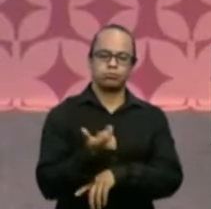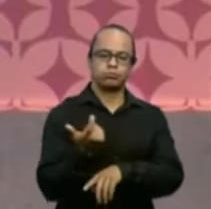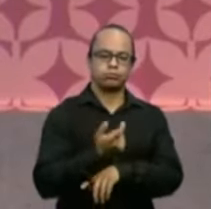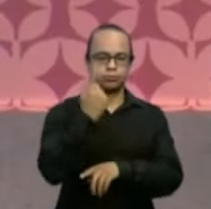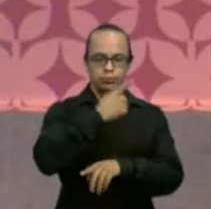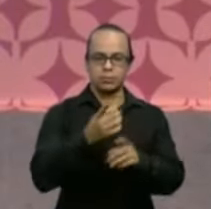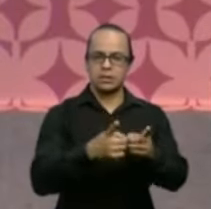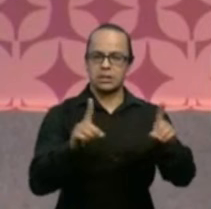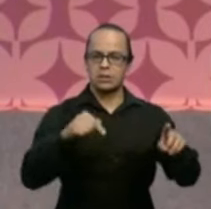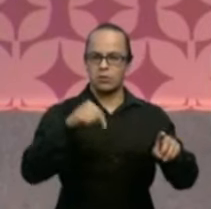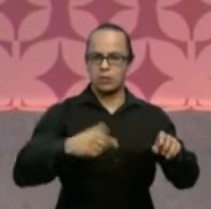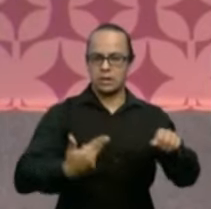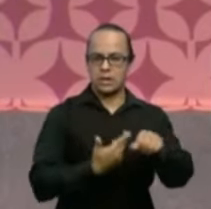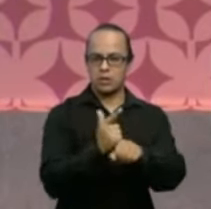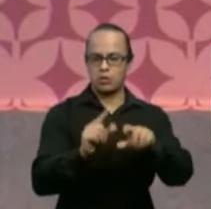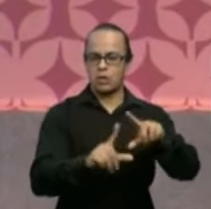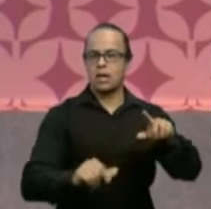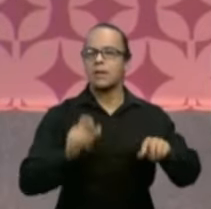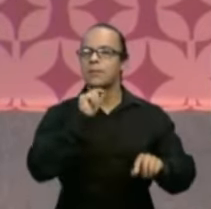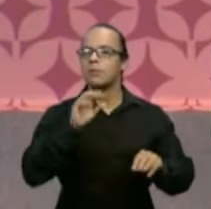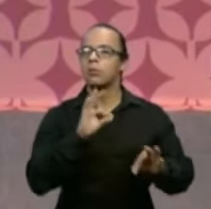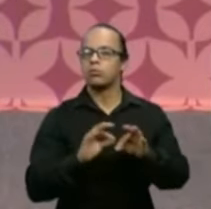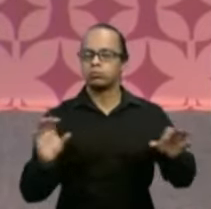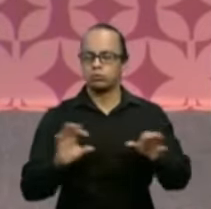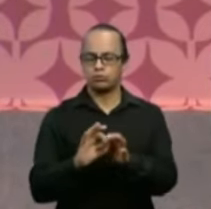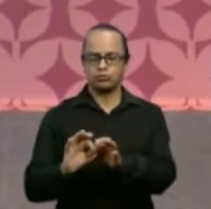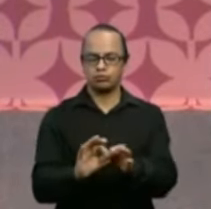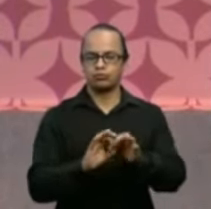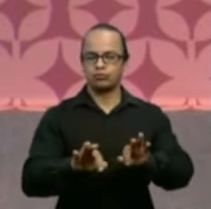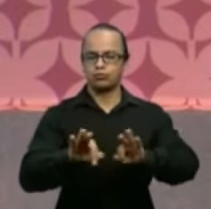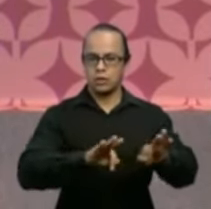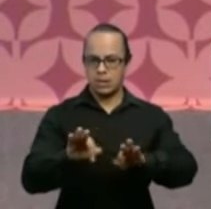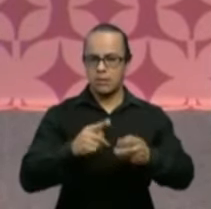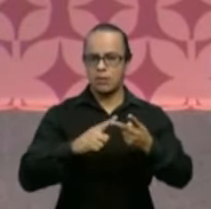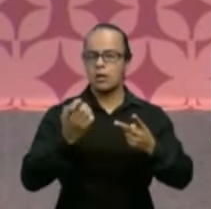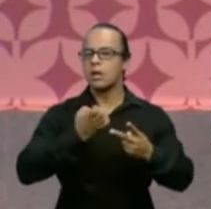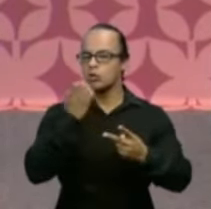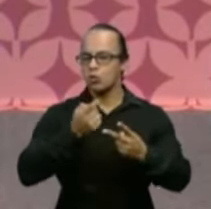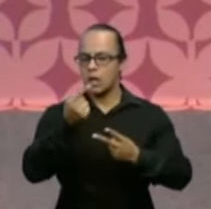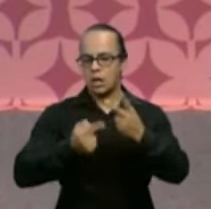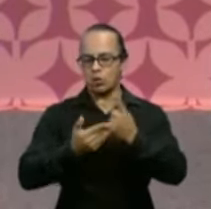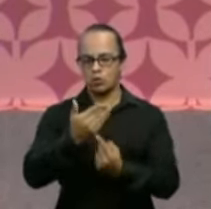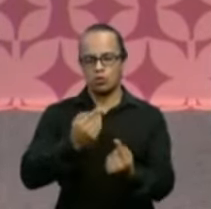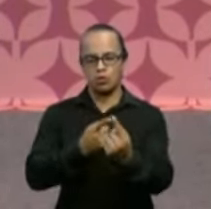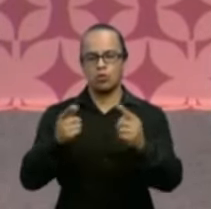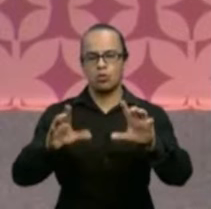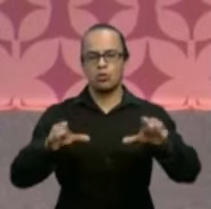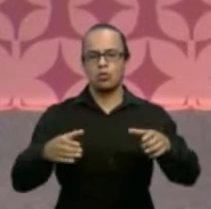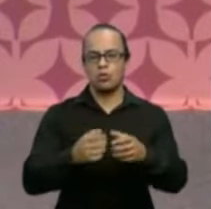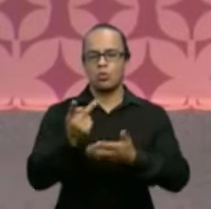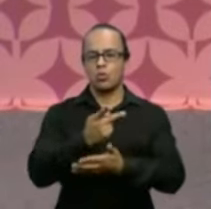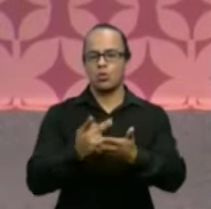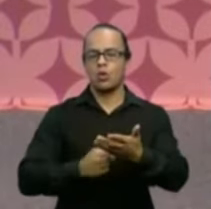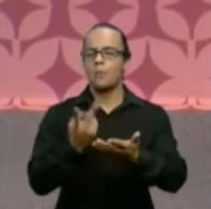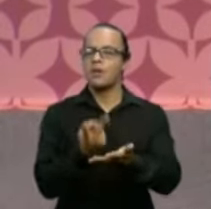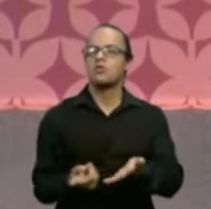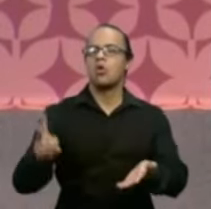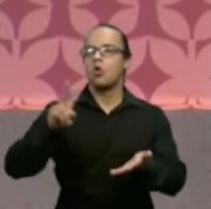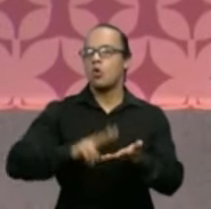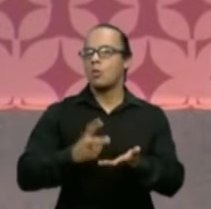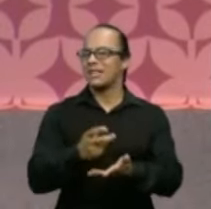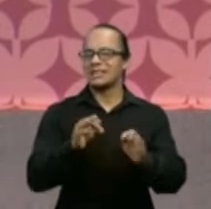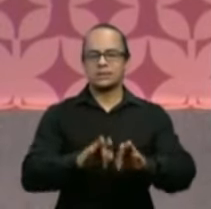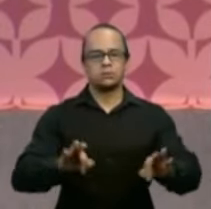nacional, aliándonos con los sectores productivos y académicos para fomentar programas de educación dual, que ha sido